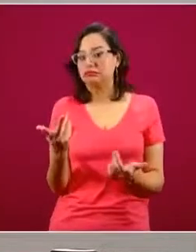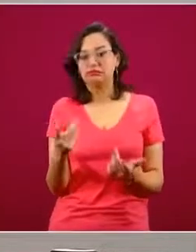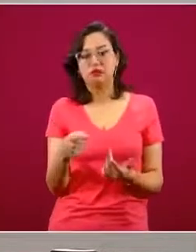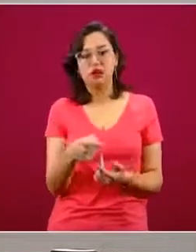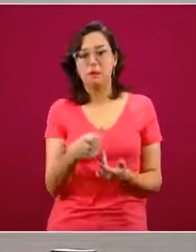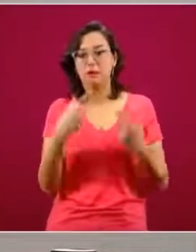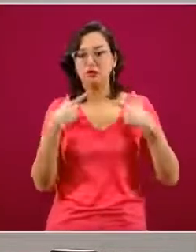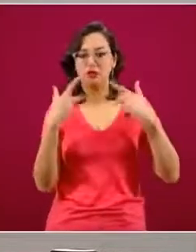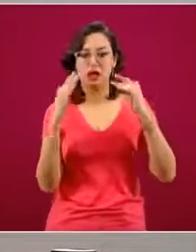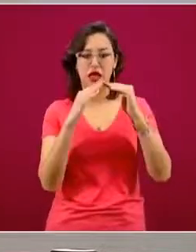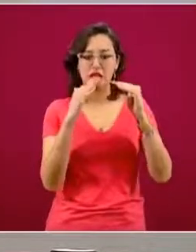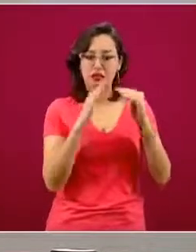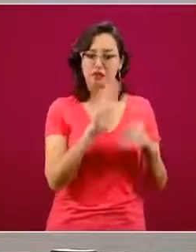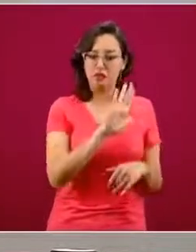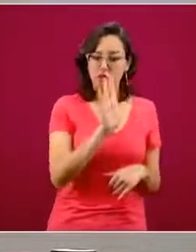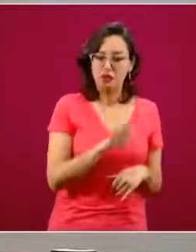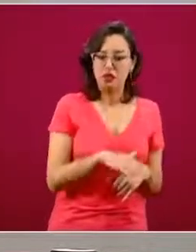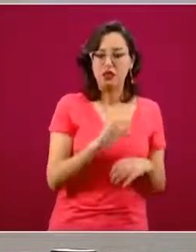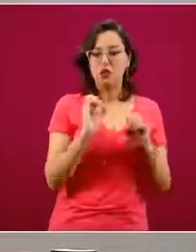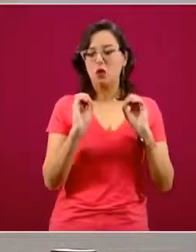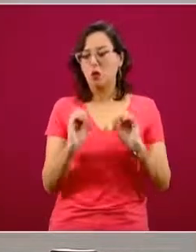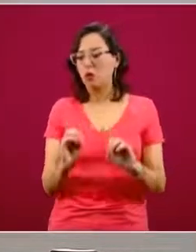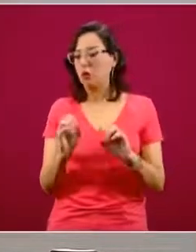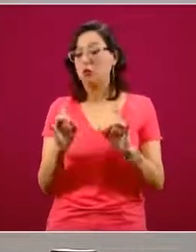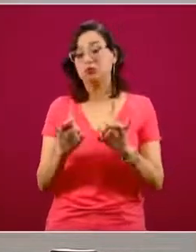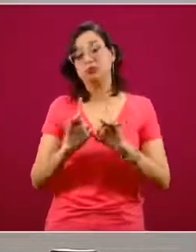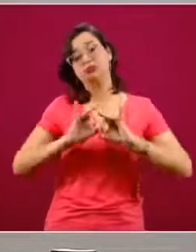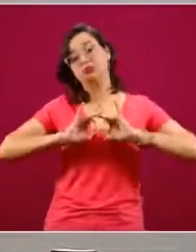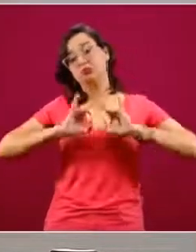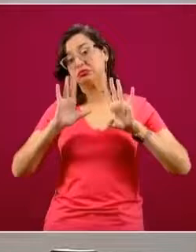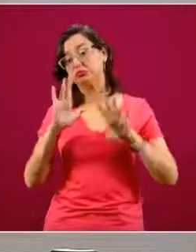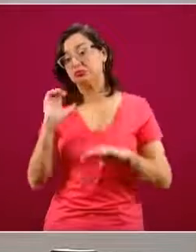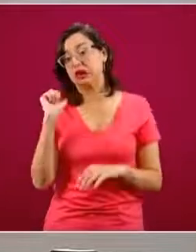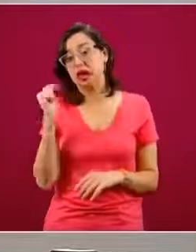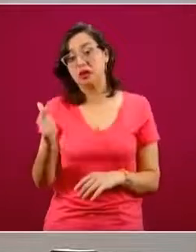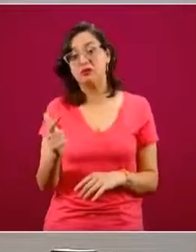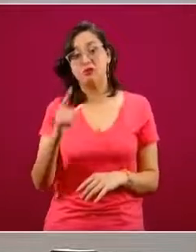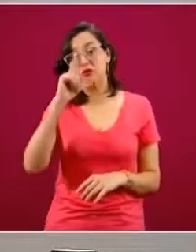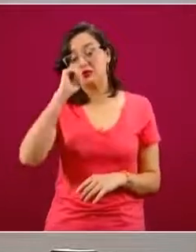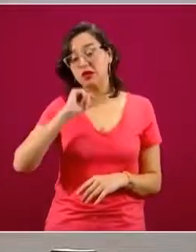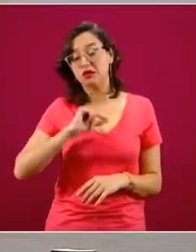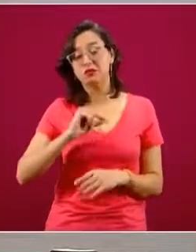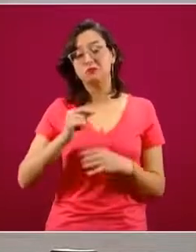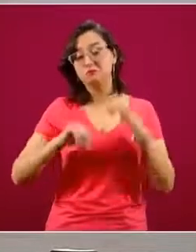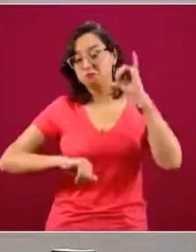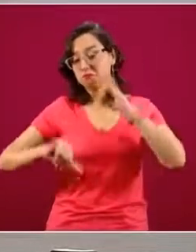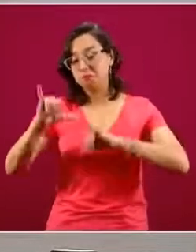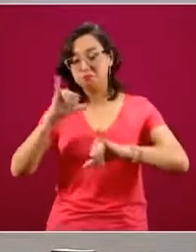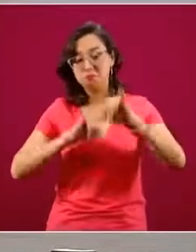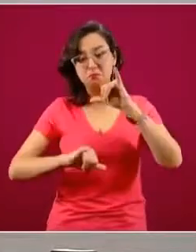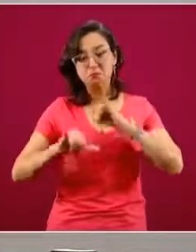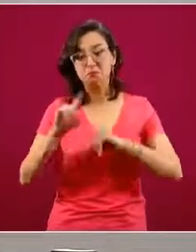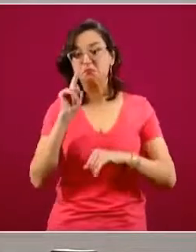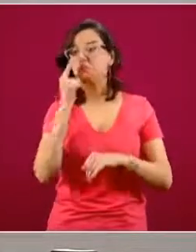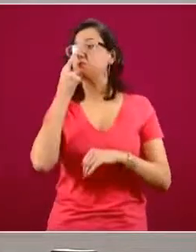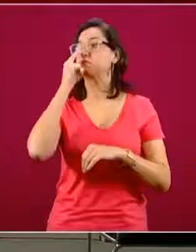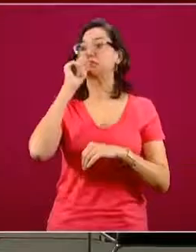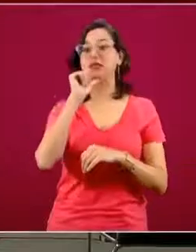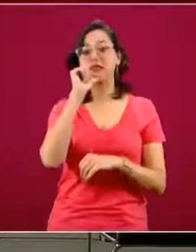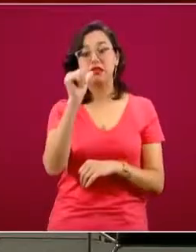su domicilio o que sencillamente por cualquier razón no se le alcanzó a tomar la prueba. Se debe tomar la